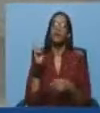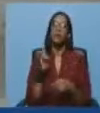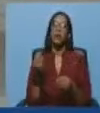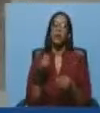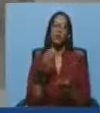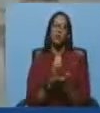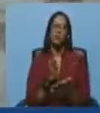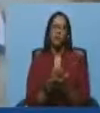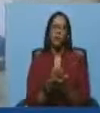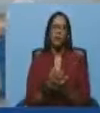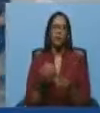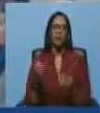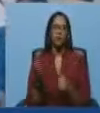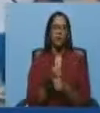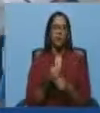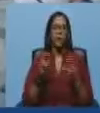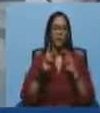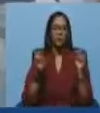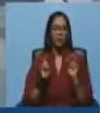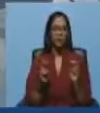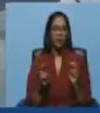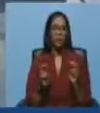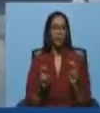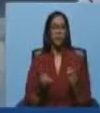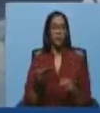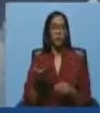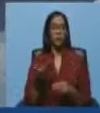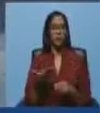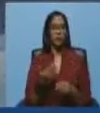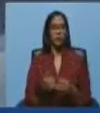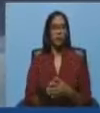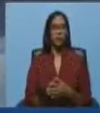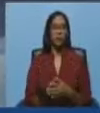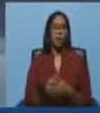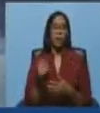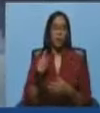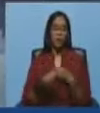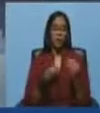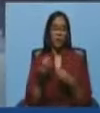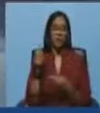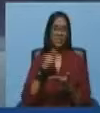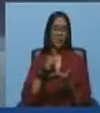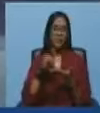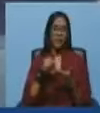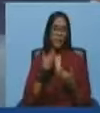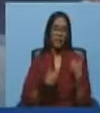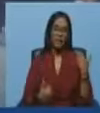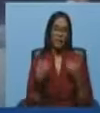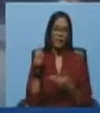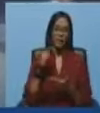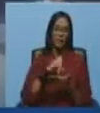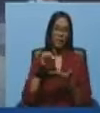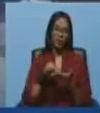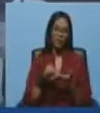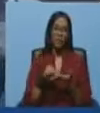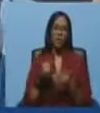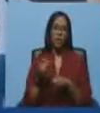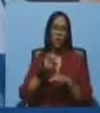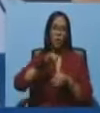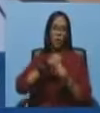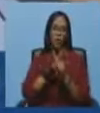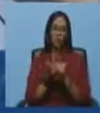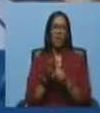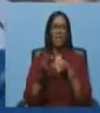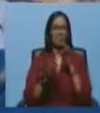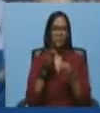siempre, sacamos temas de vanguardia, ¿no? El primero que lo hace en la Asamblea Nacional es el presidente de la Asamblea, Jorge Rodríguez, y explica con